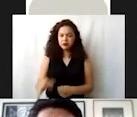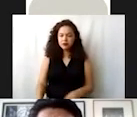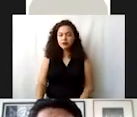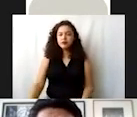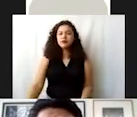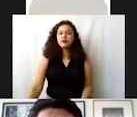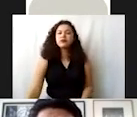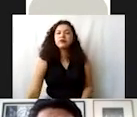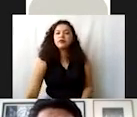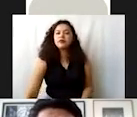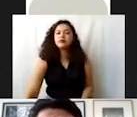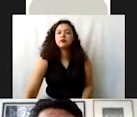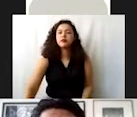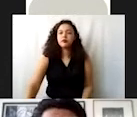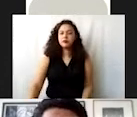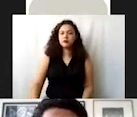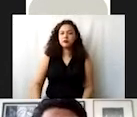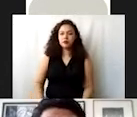pasa?